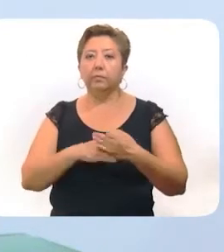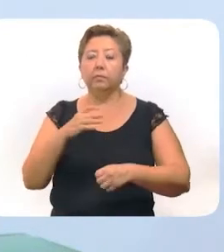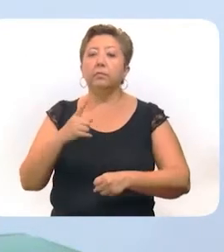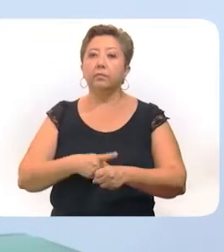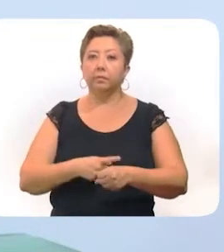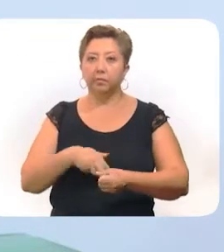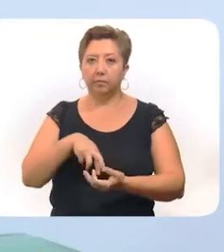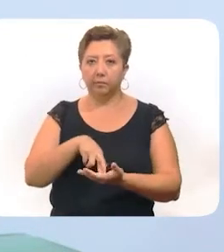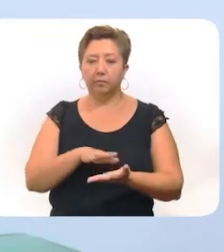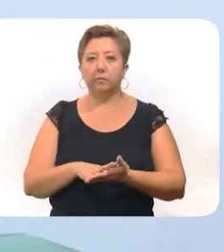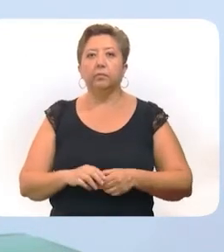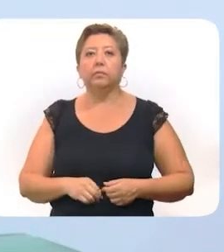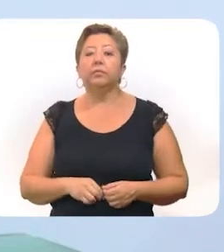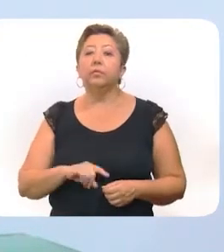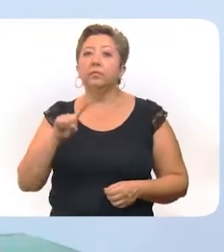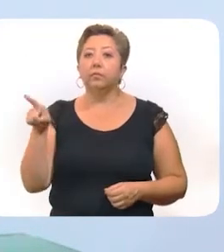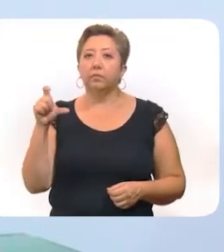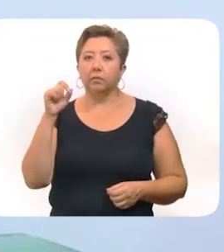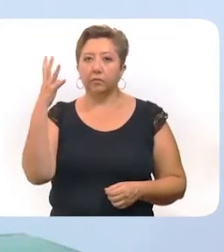contagios registrados, que son